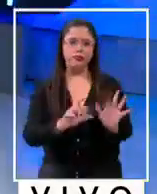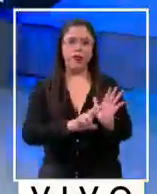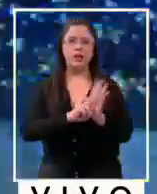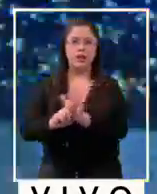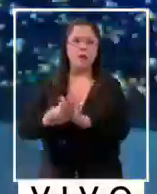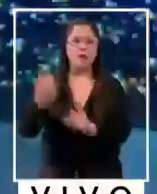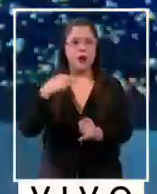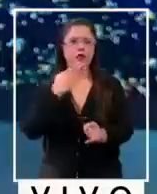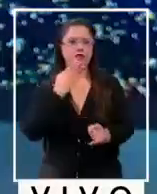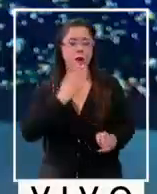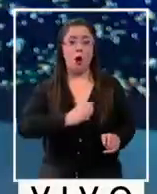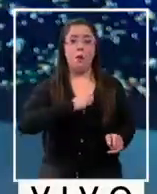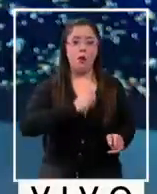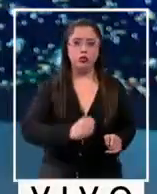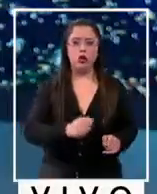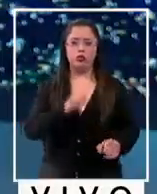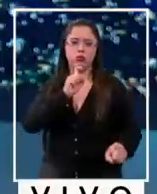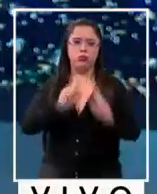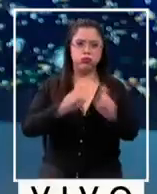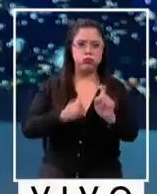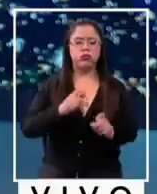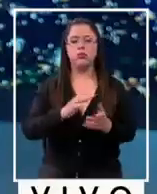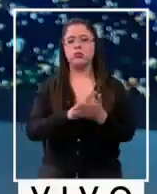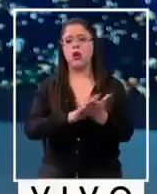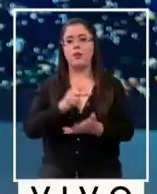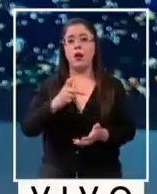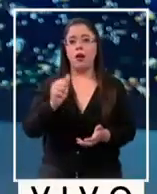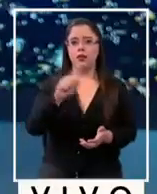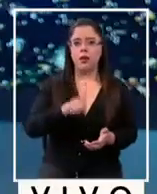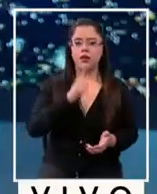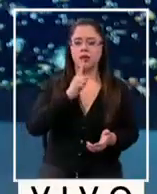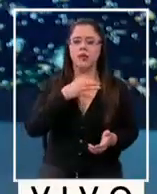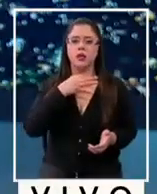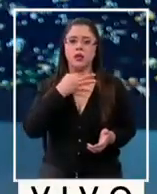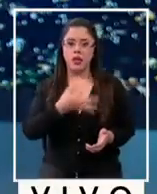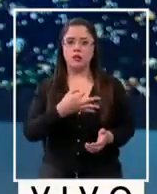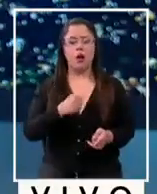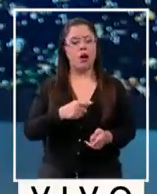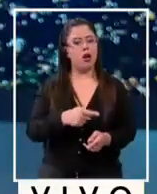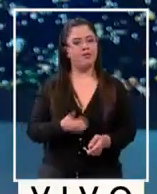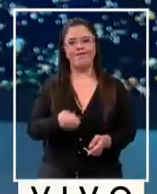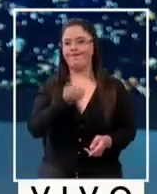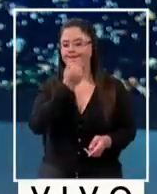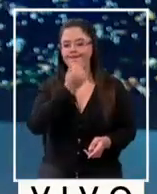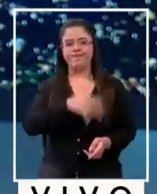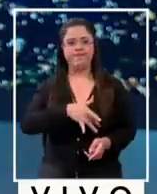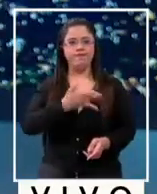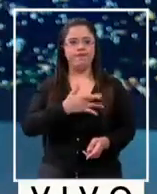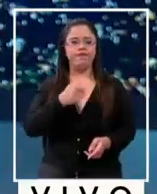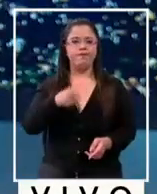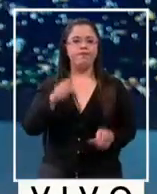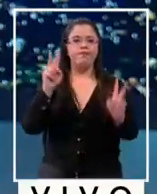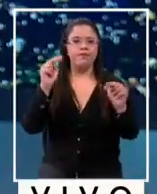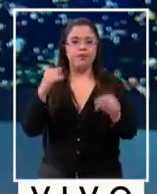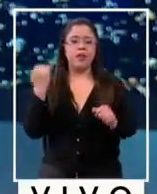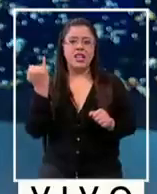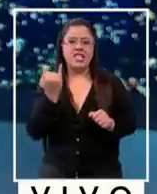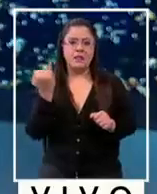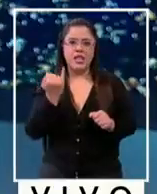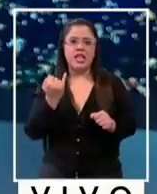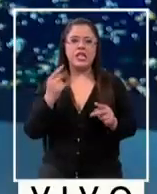han criticado duramente, como José Antonio Kast, quien dijo que era un error lamentable. El problema se da con independencia de la